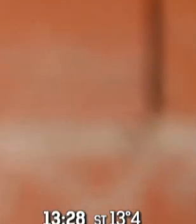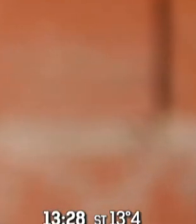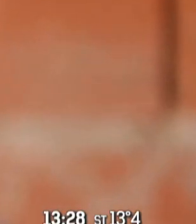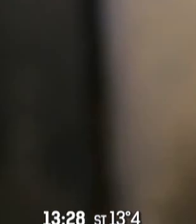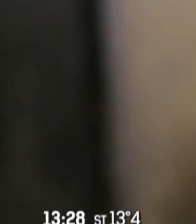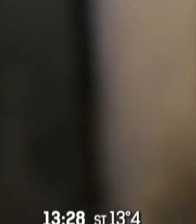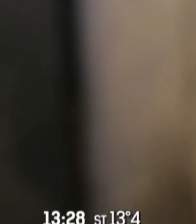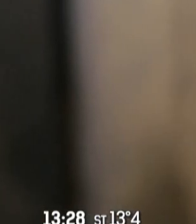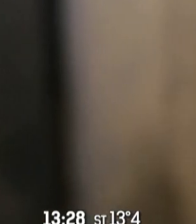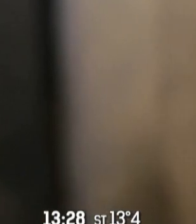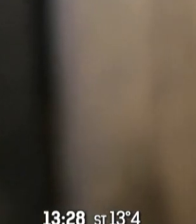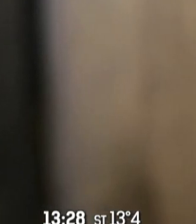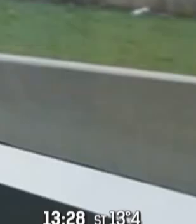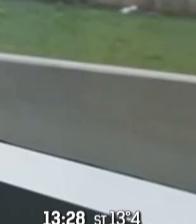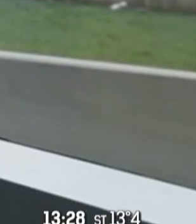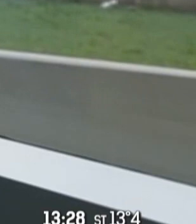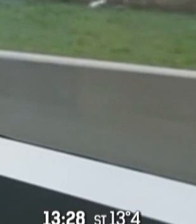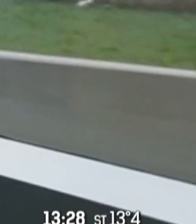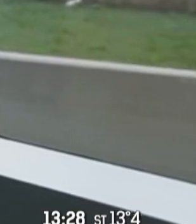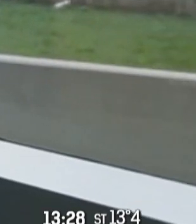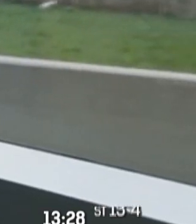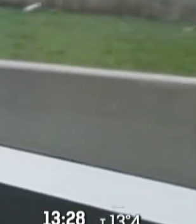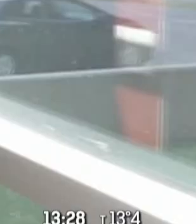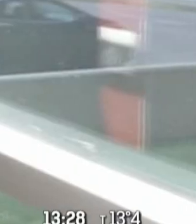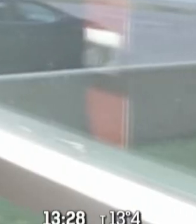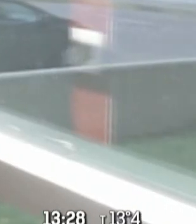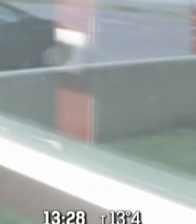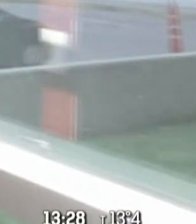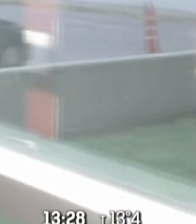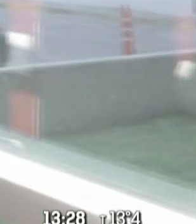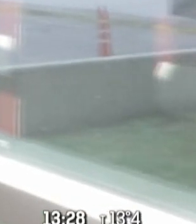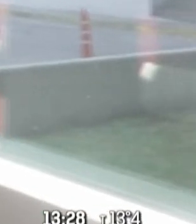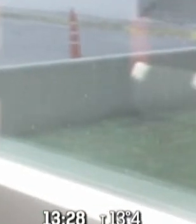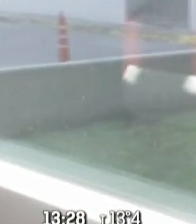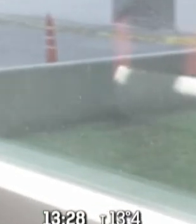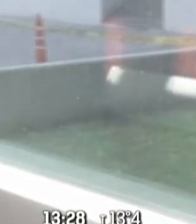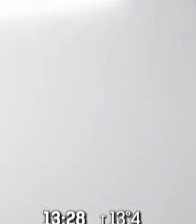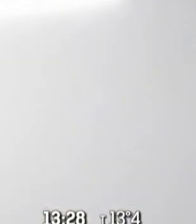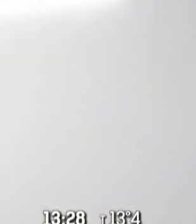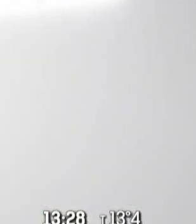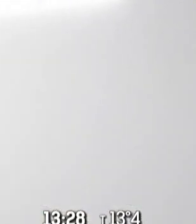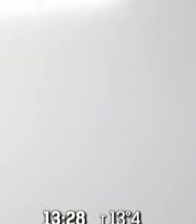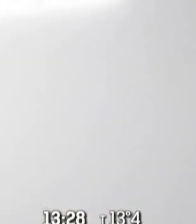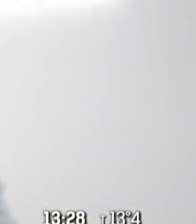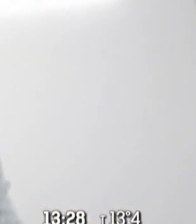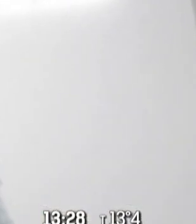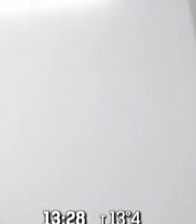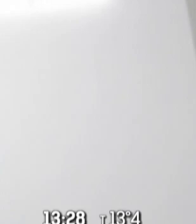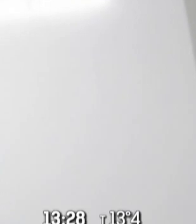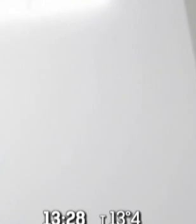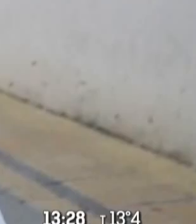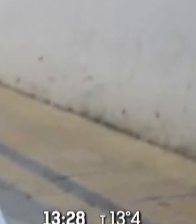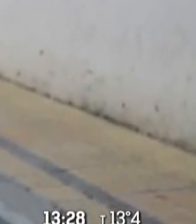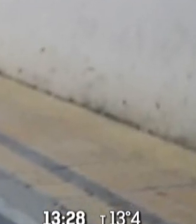Nos permitió ganar tiempo para robustecer el sistema de salud y aprender a cuidarnos. Hoy es el momento de ser más responsables que